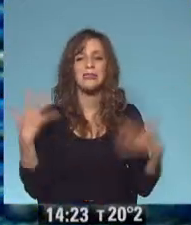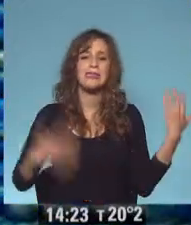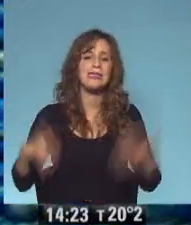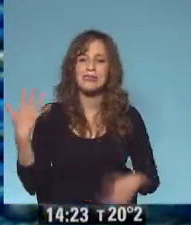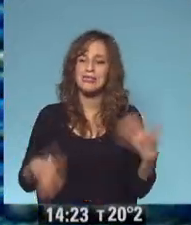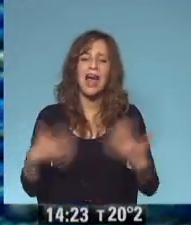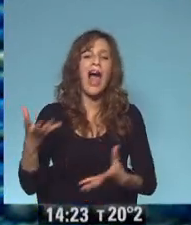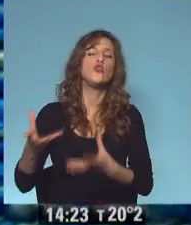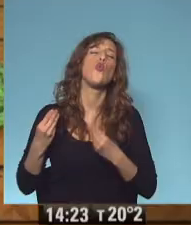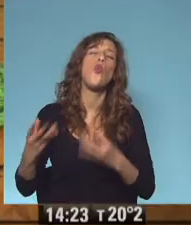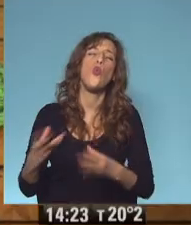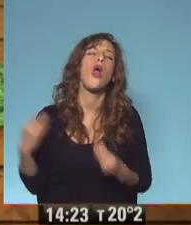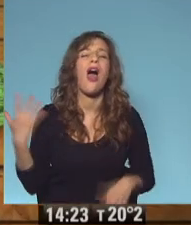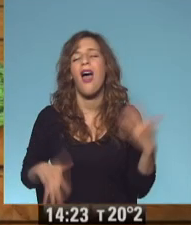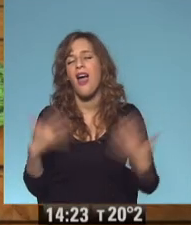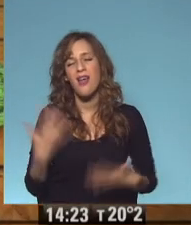¡Auxilio!